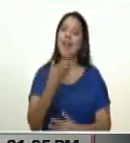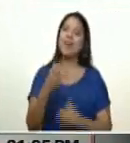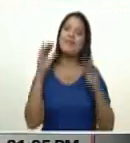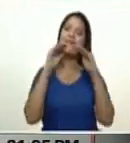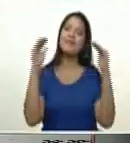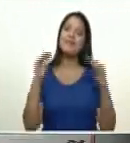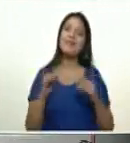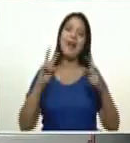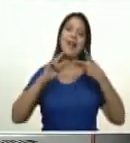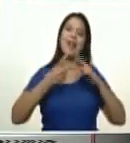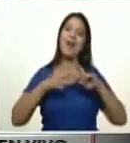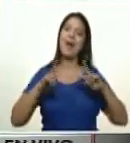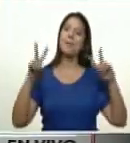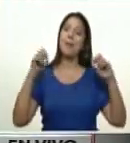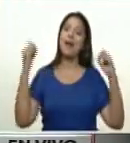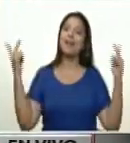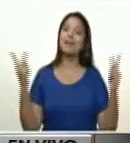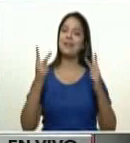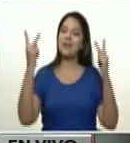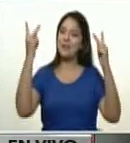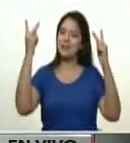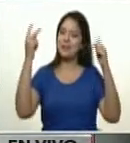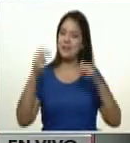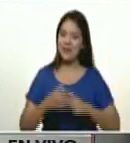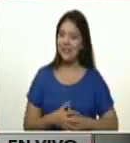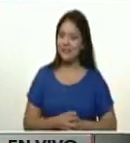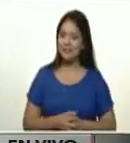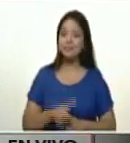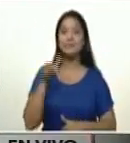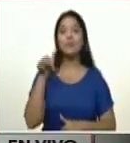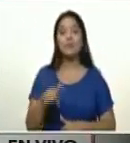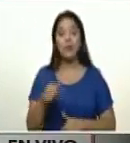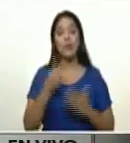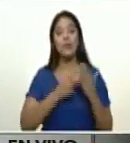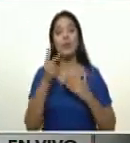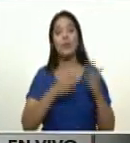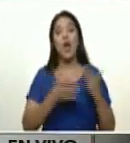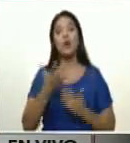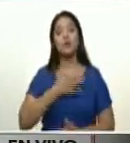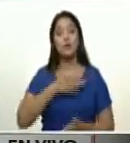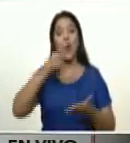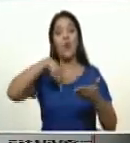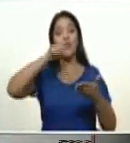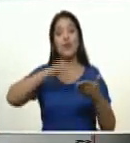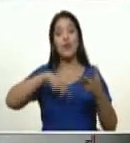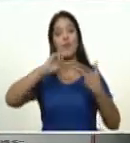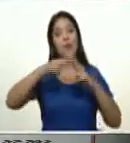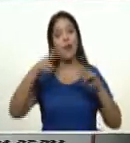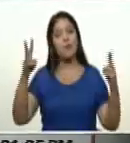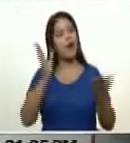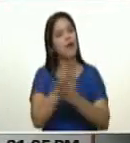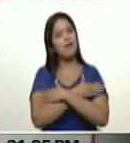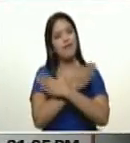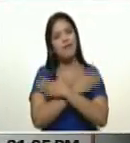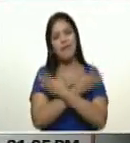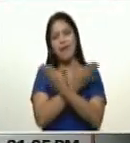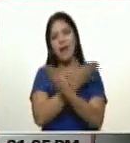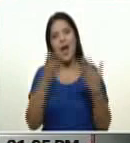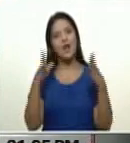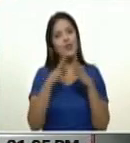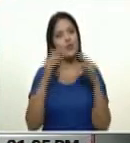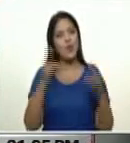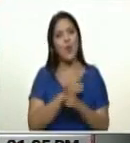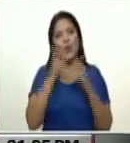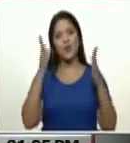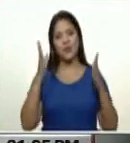paz y la victoria. Hoy se está desarrollando una jornada, yo firmo por la paz. Felicito a todos los venezolanos